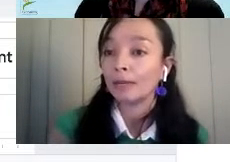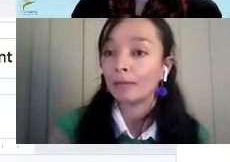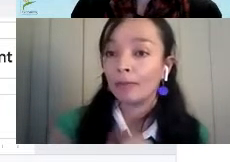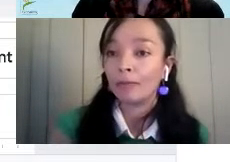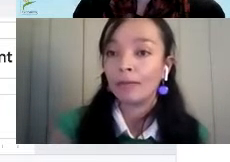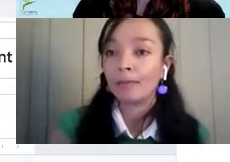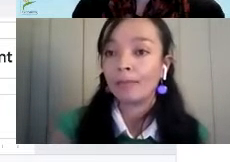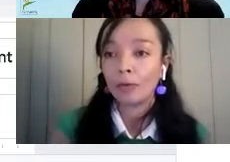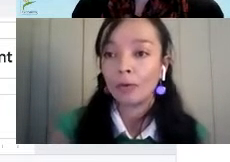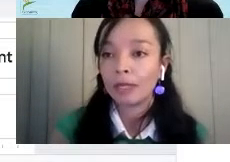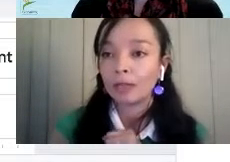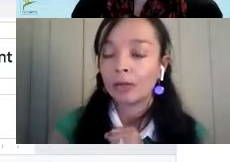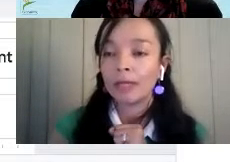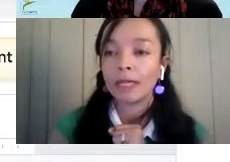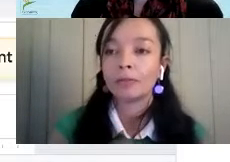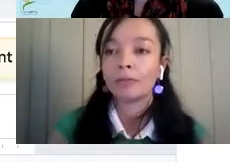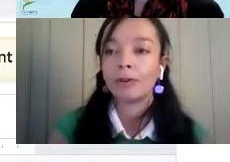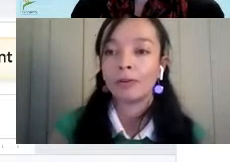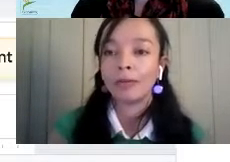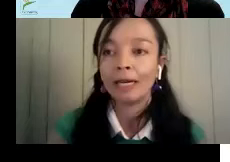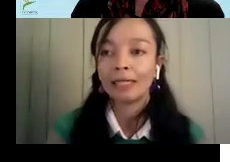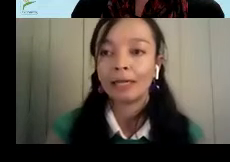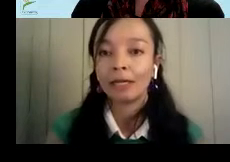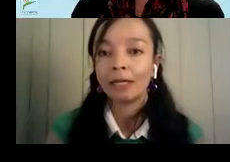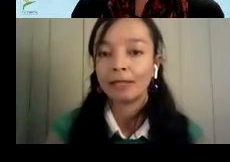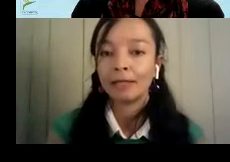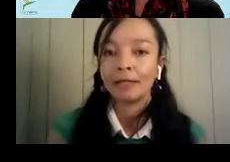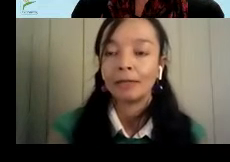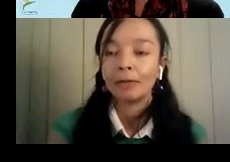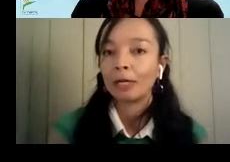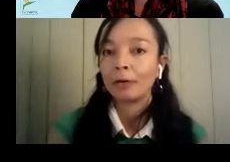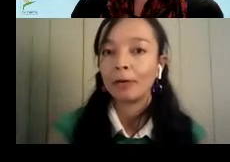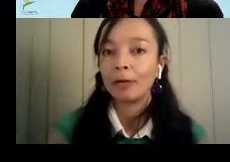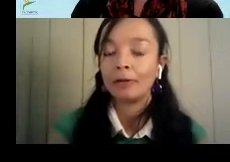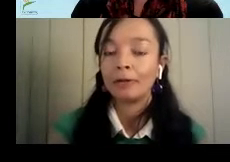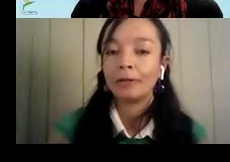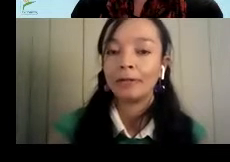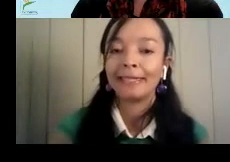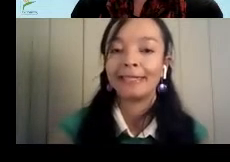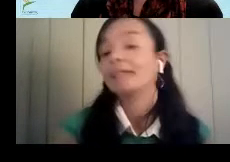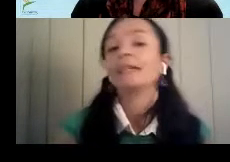ve preguntas o comentarios, por favor, me deja saber, porque no veo.